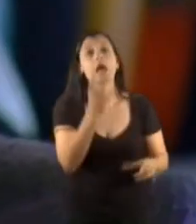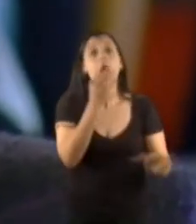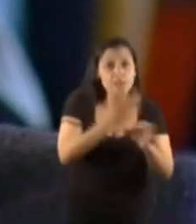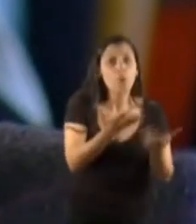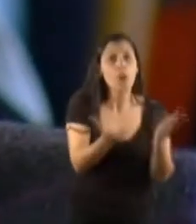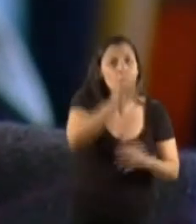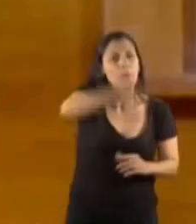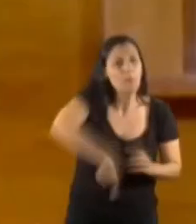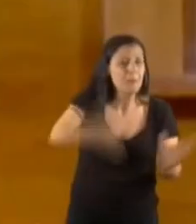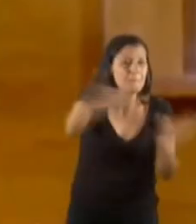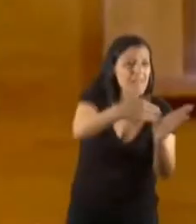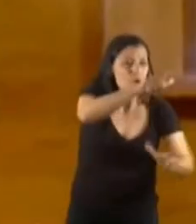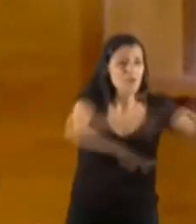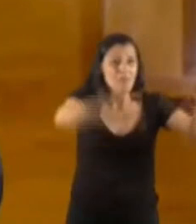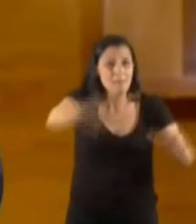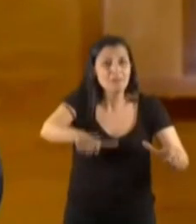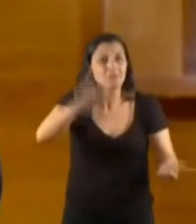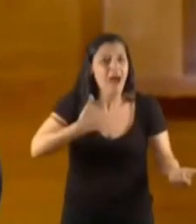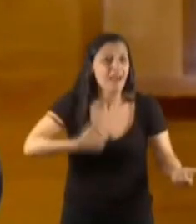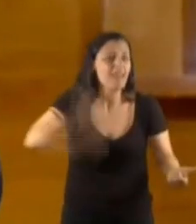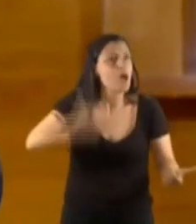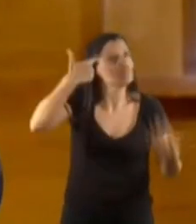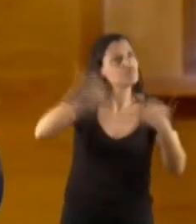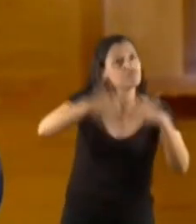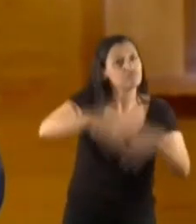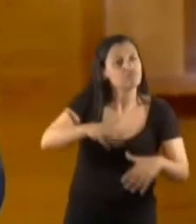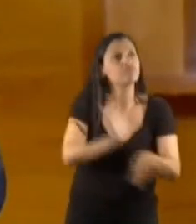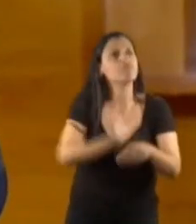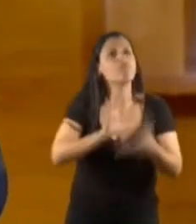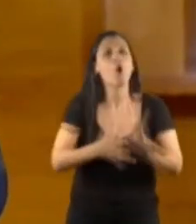de argentinos que piensan de manera diferente qué adoctrinamiento hicimos